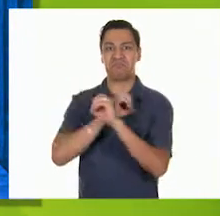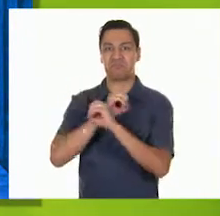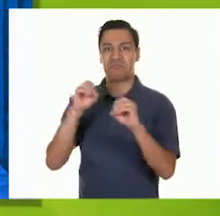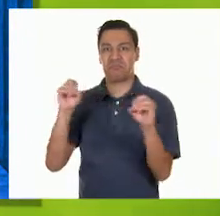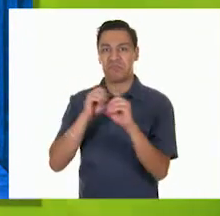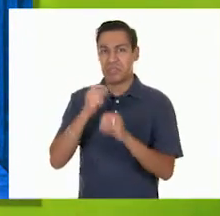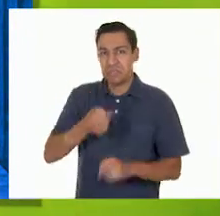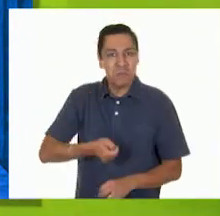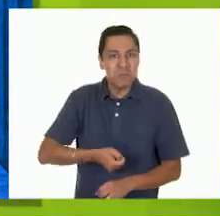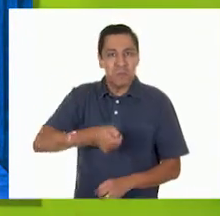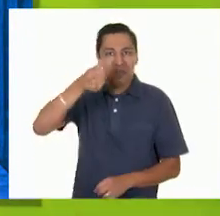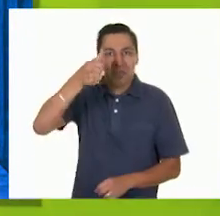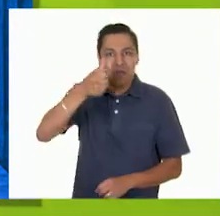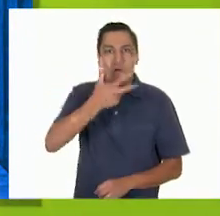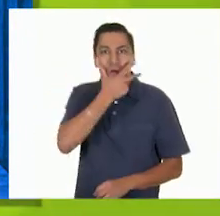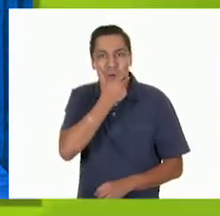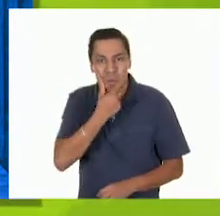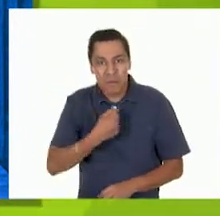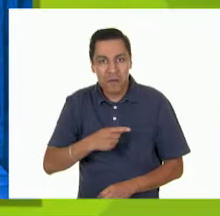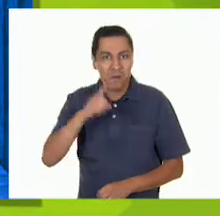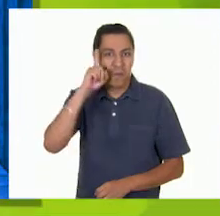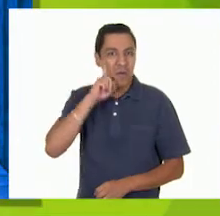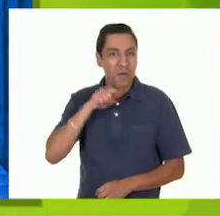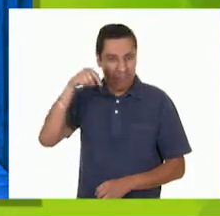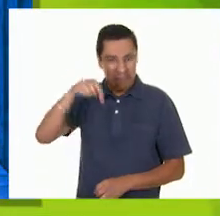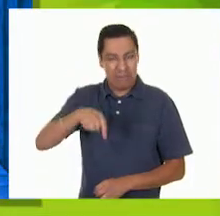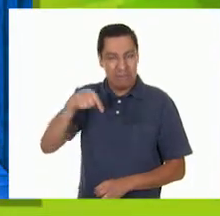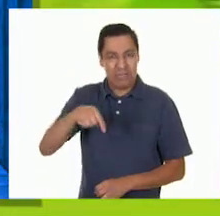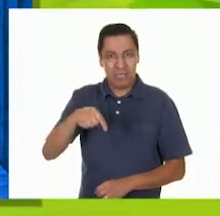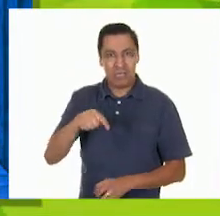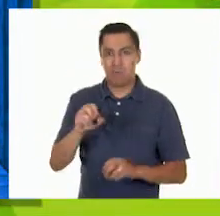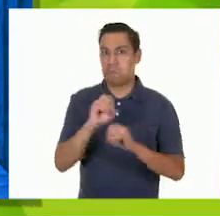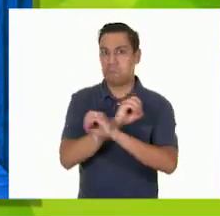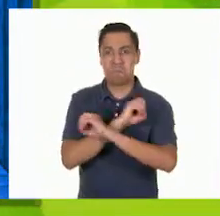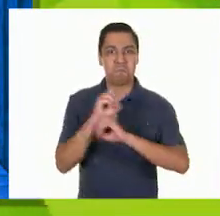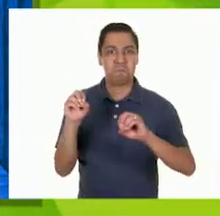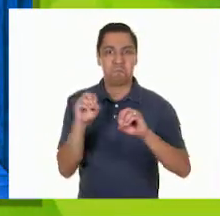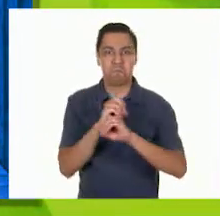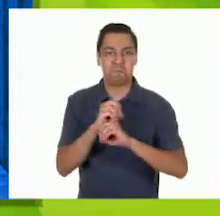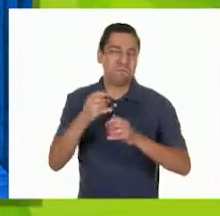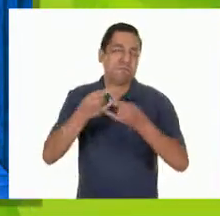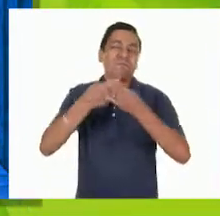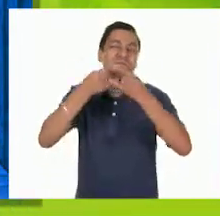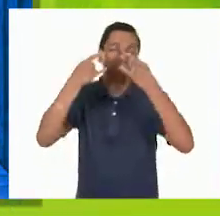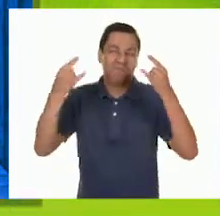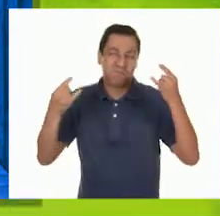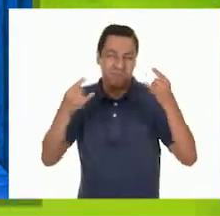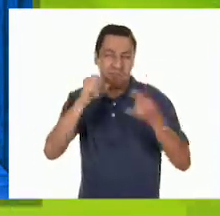primeros hombres de esta tierra tuvieron que invocar a los dioses